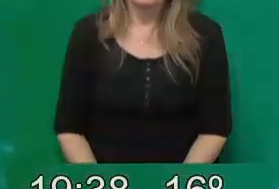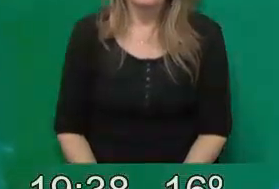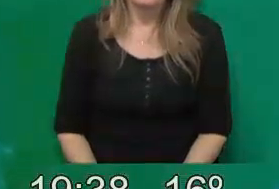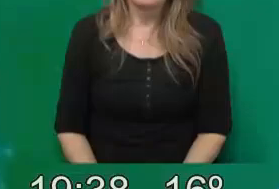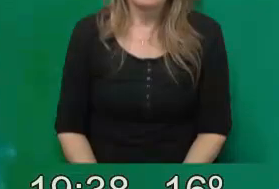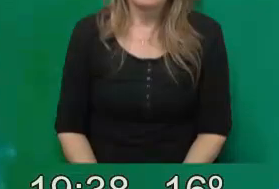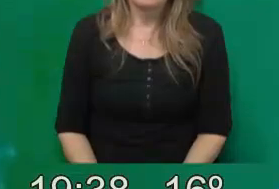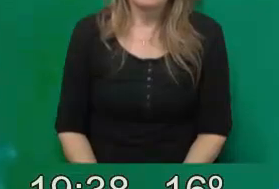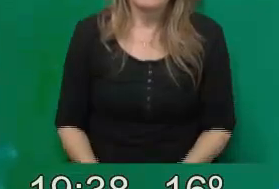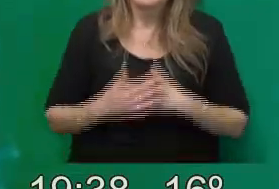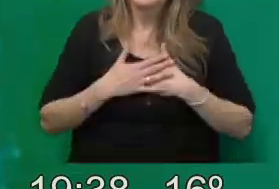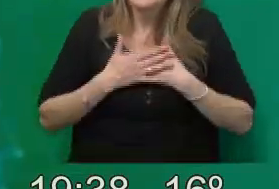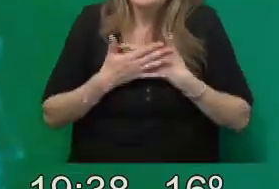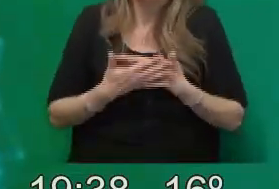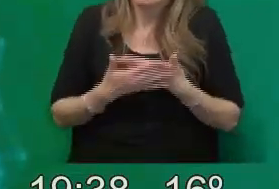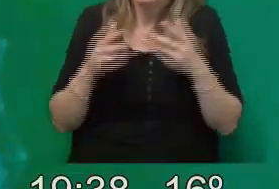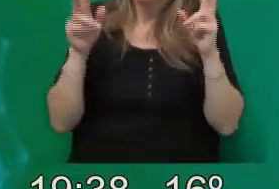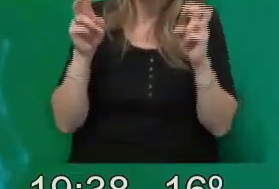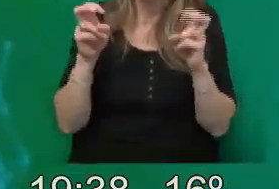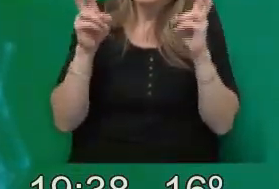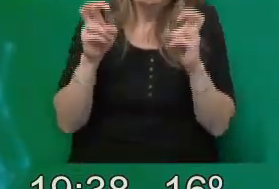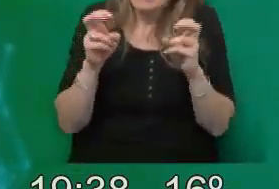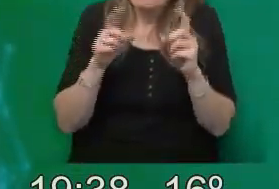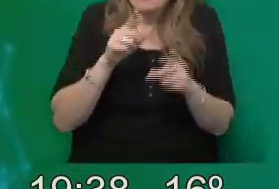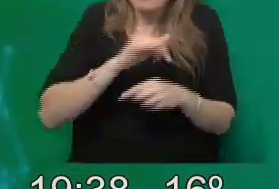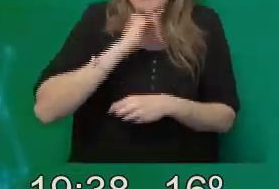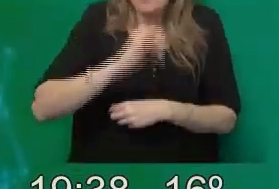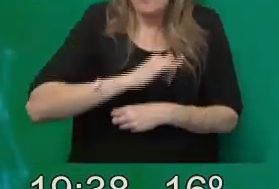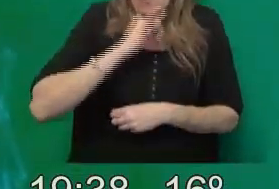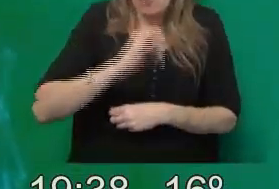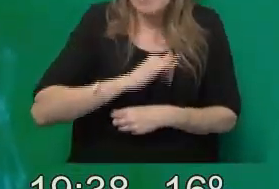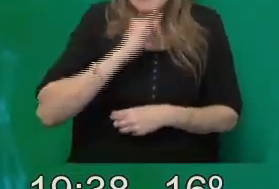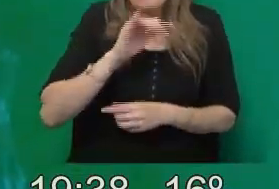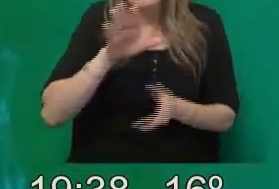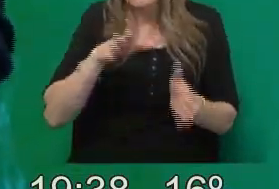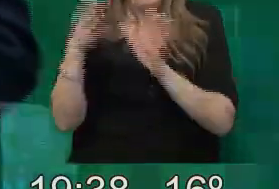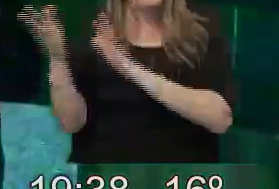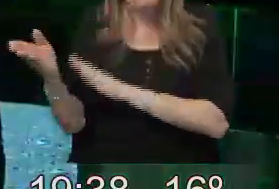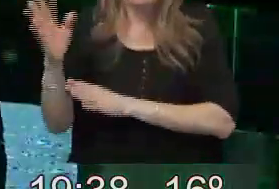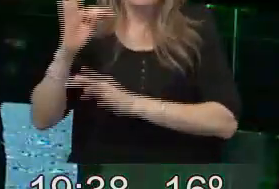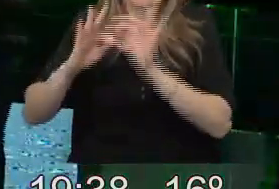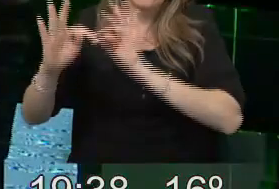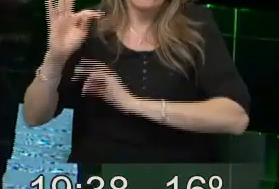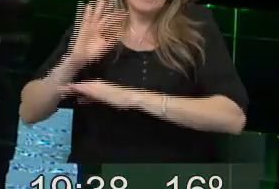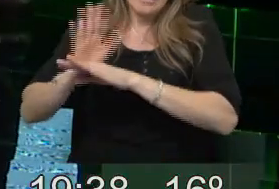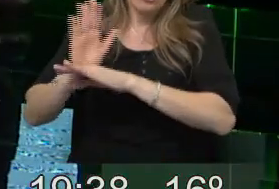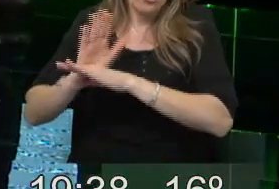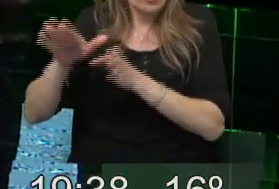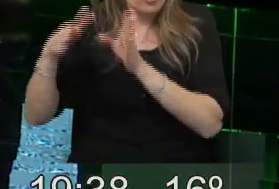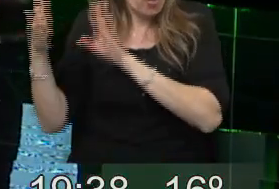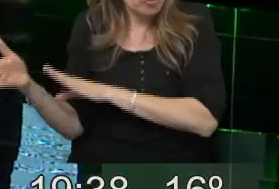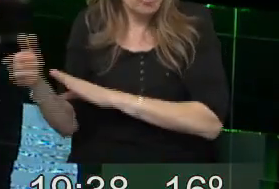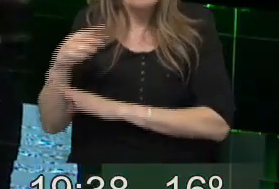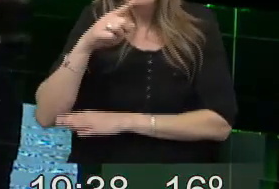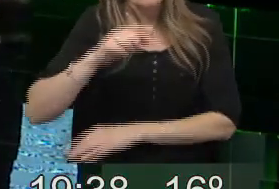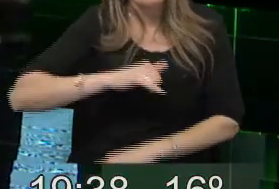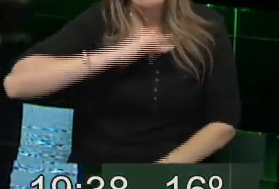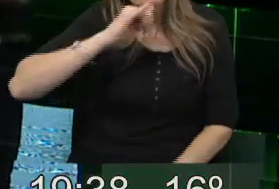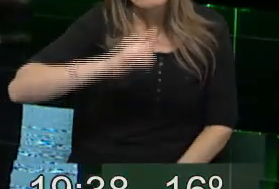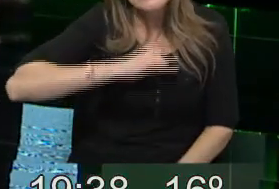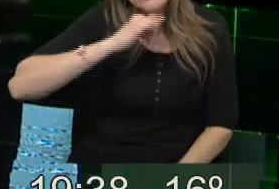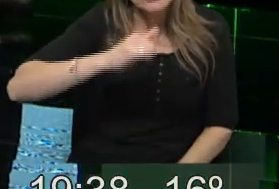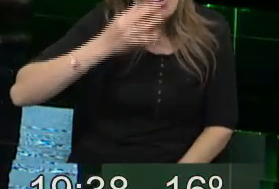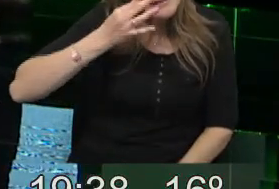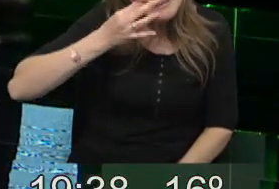Y el amor sigue siendo tema en la columna de Valeria Tanco, pero ahora pasando a otra obra y en otro formato. Ahí está, porque Confesiones, de Sergio